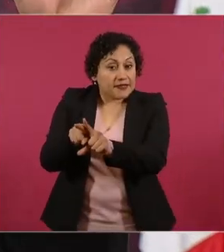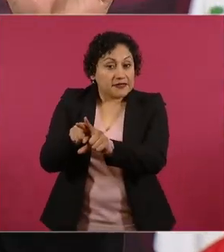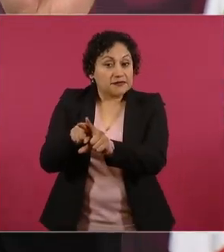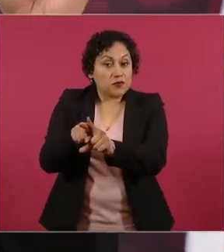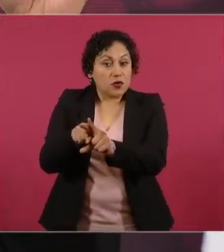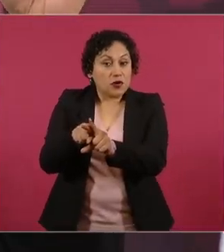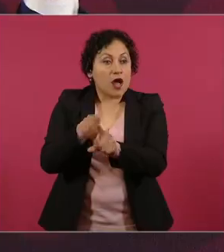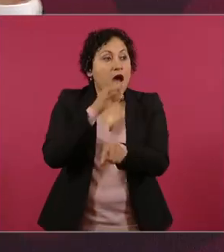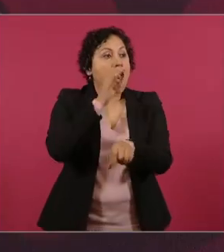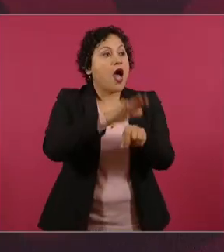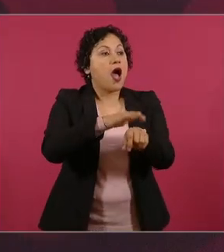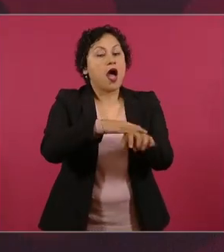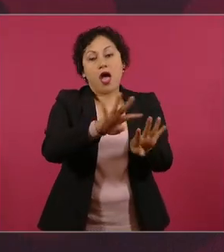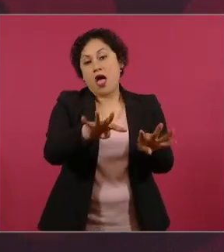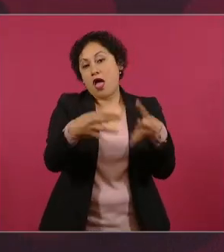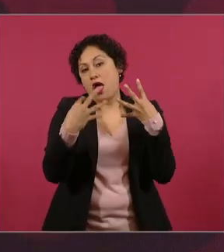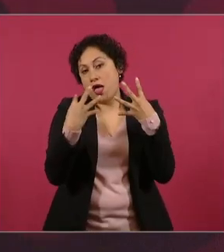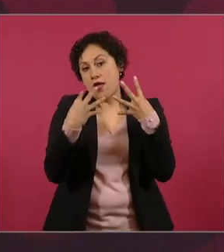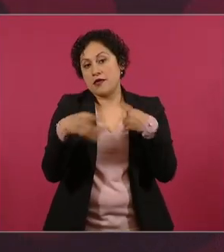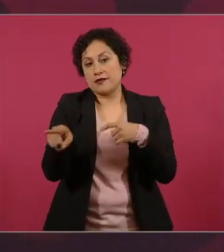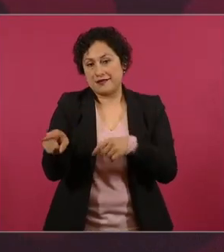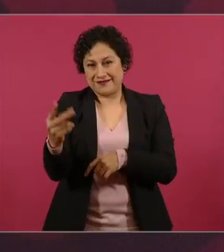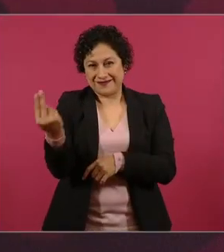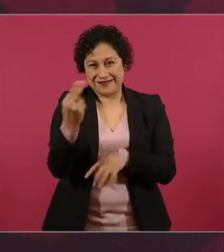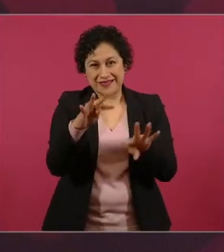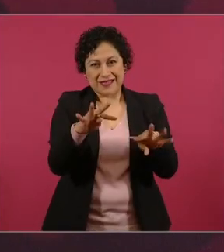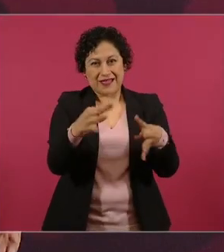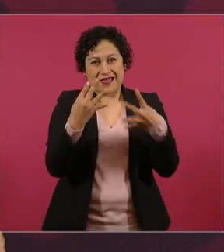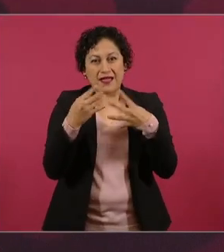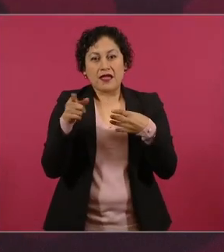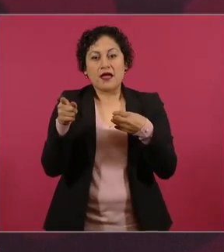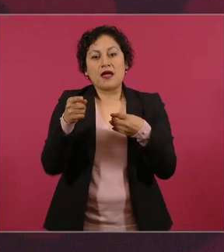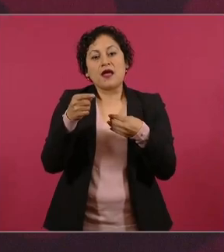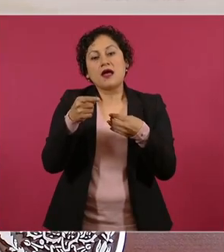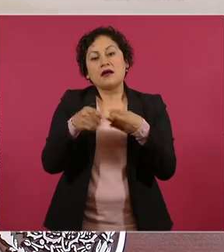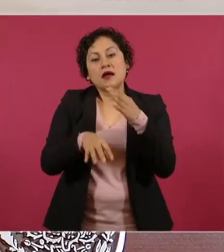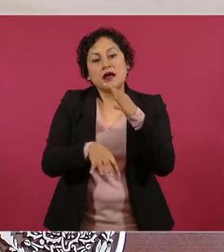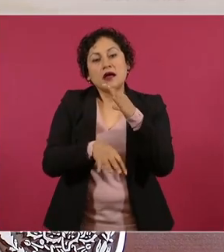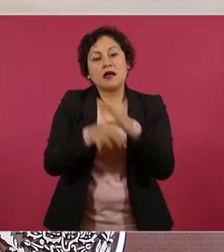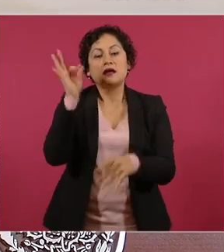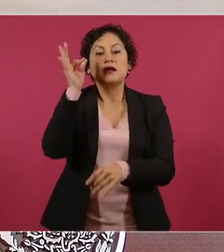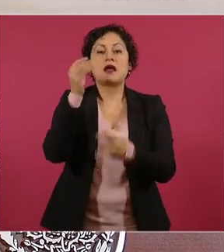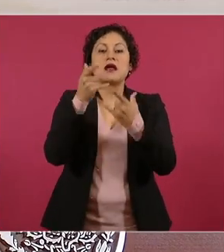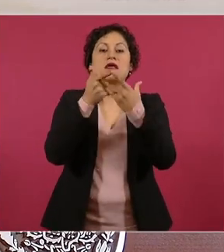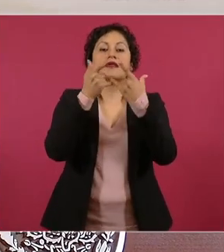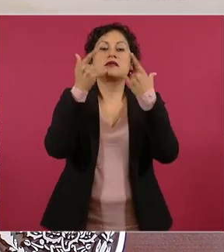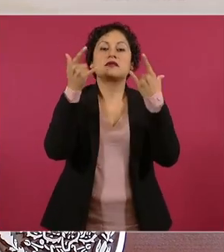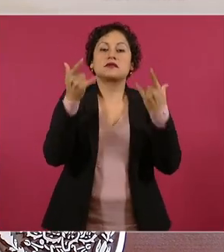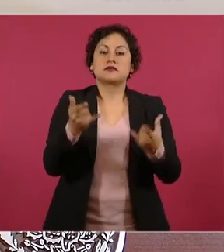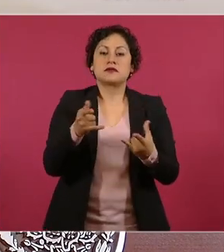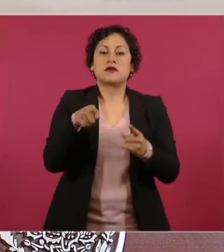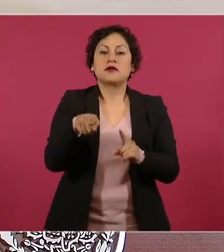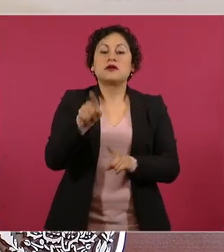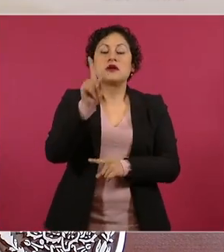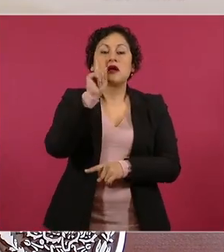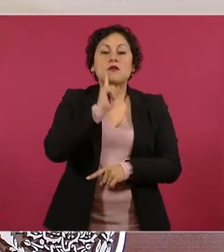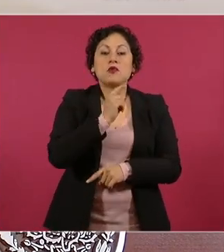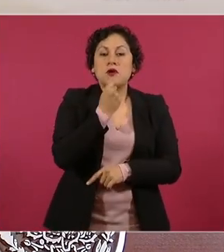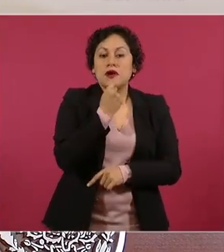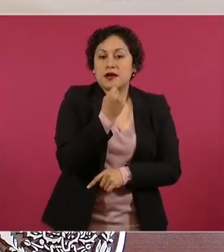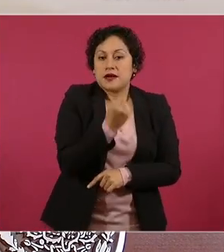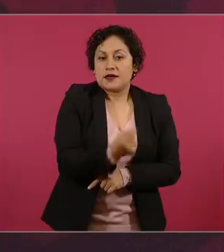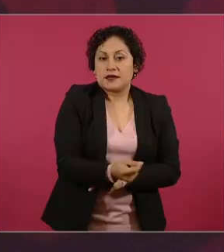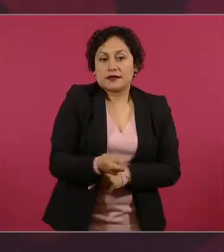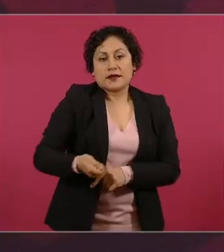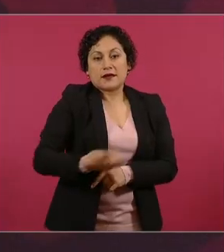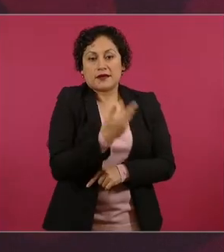audiencia de que había una niña y le ponen hasta nombre. Frida Sofía.